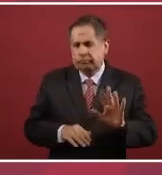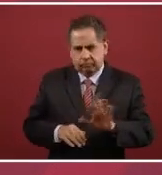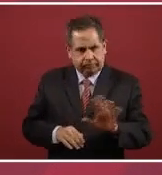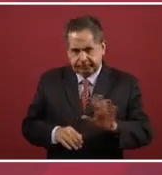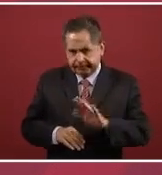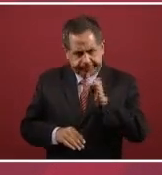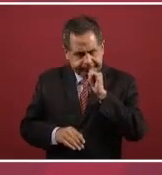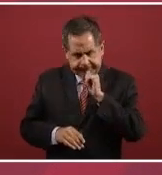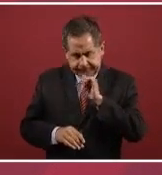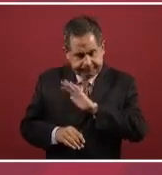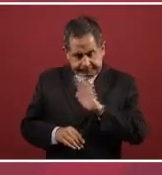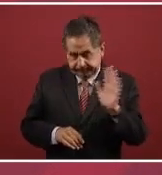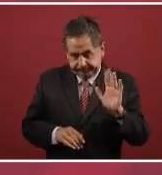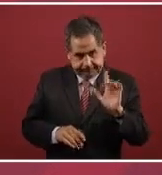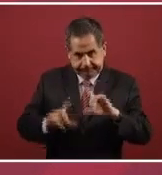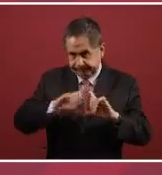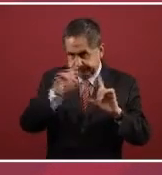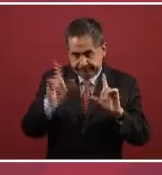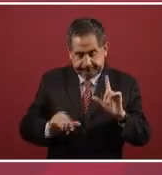nacional.